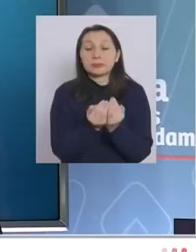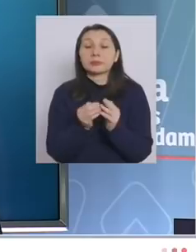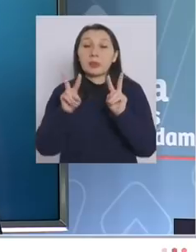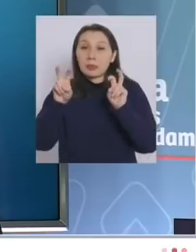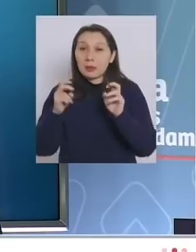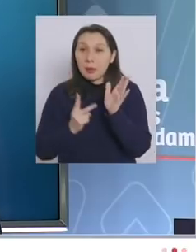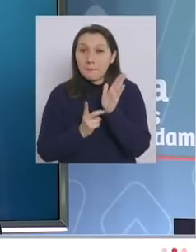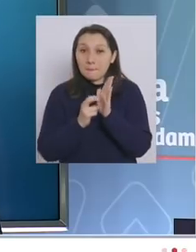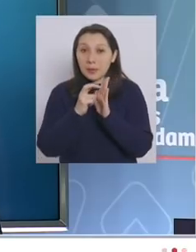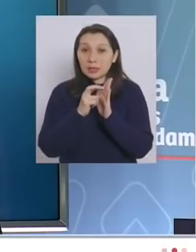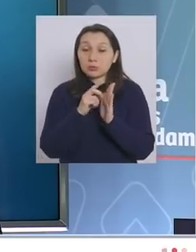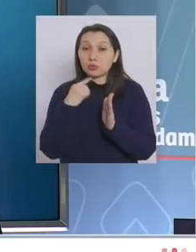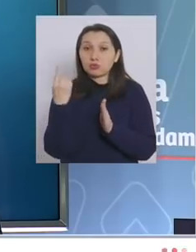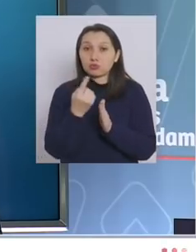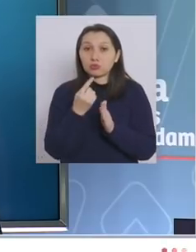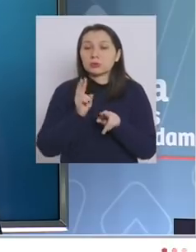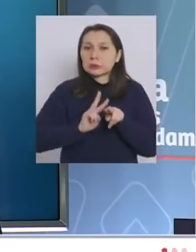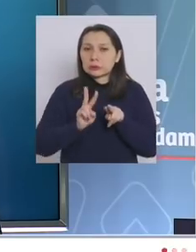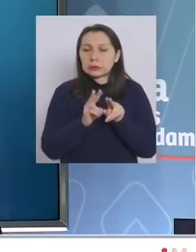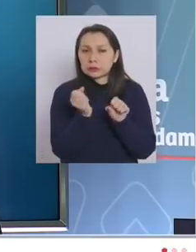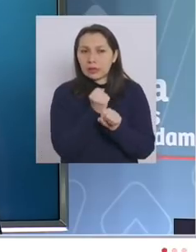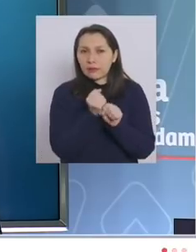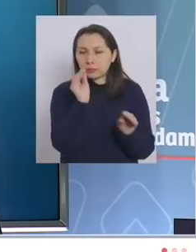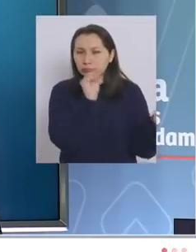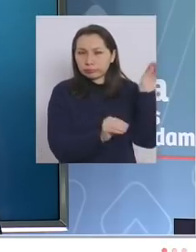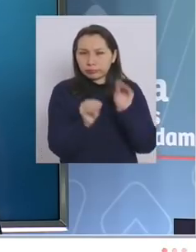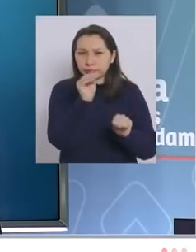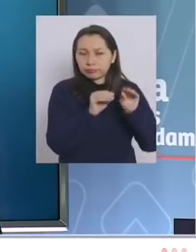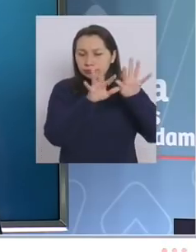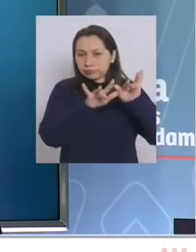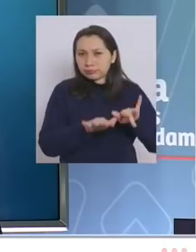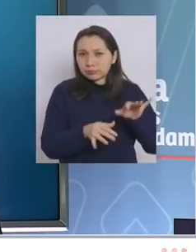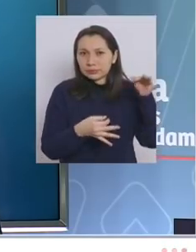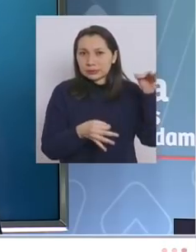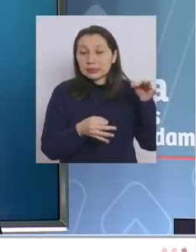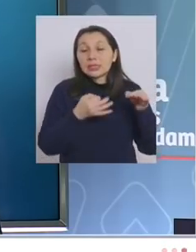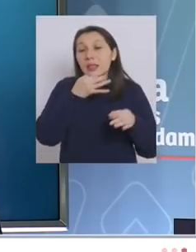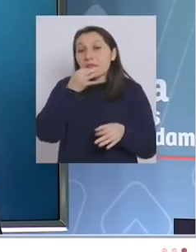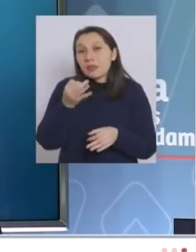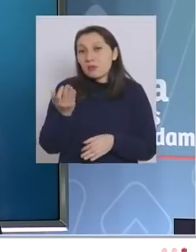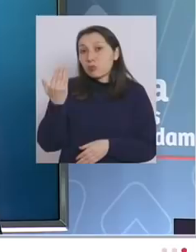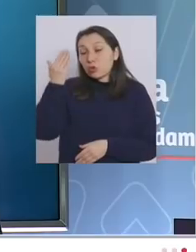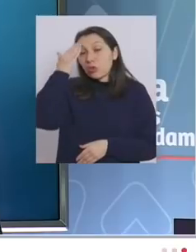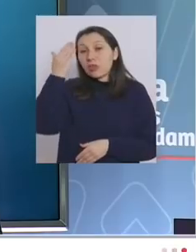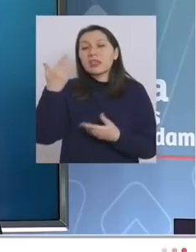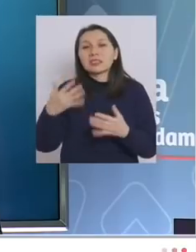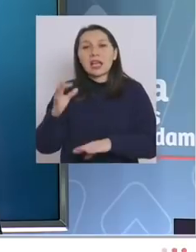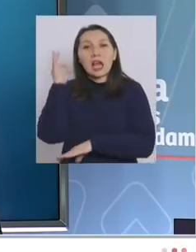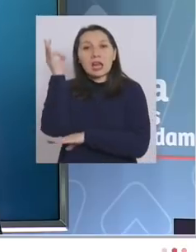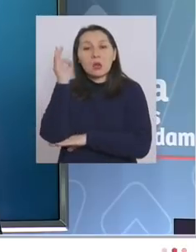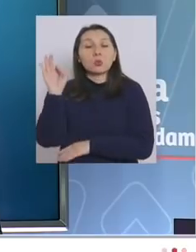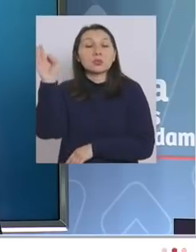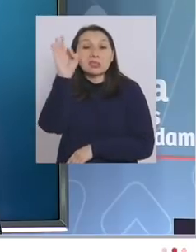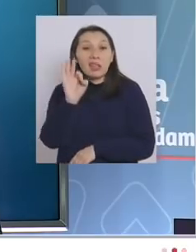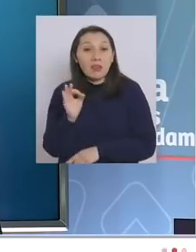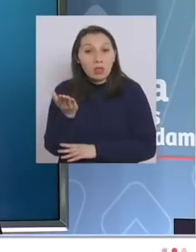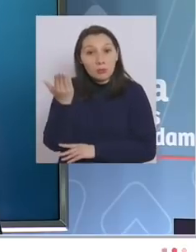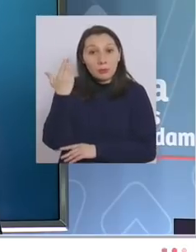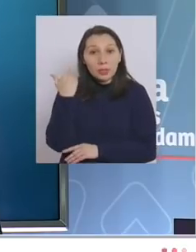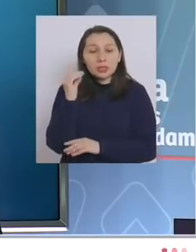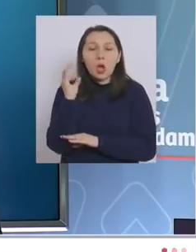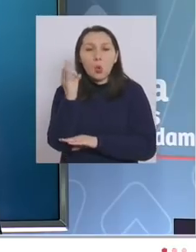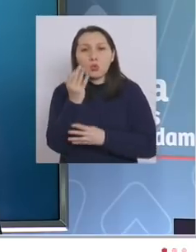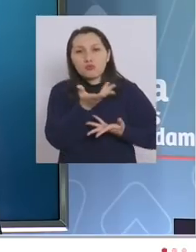al paso a paso que nosotros estamos trabajando y elaborando, lo dijimos hace unos días, tuvimos una reunión el día sábado,